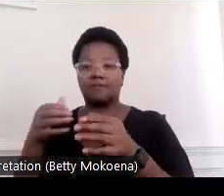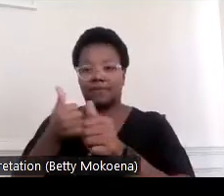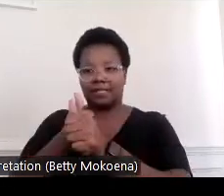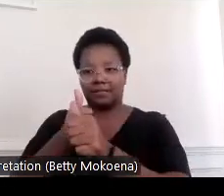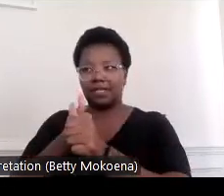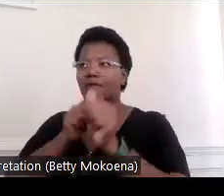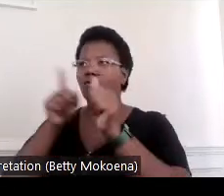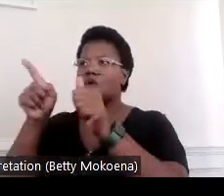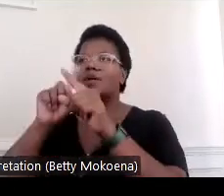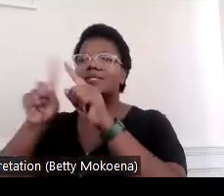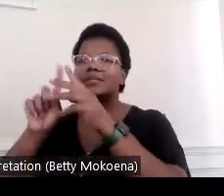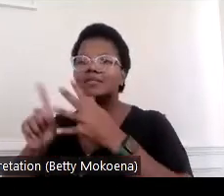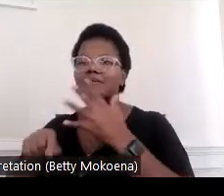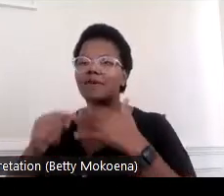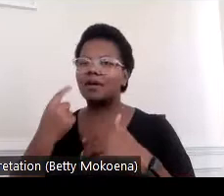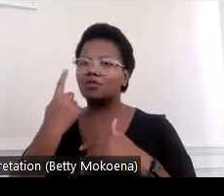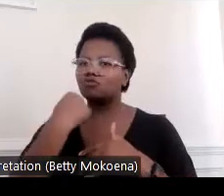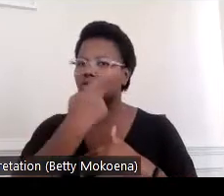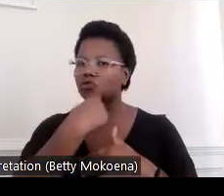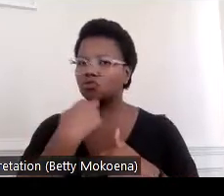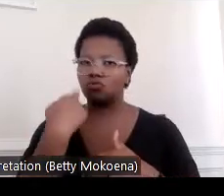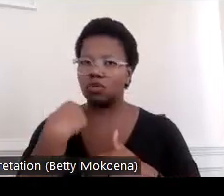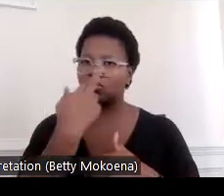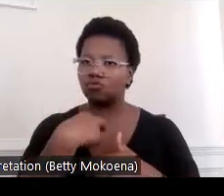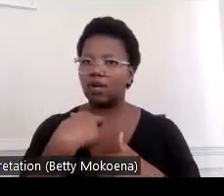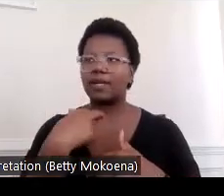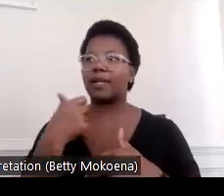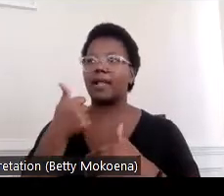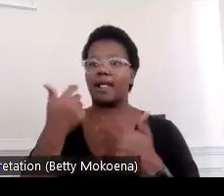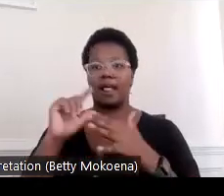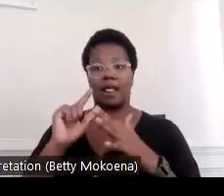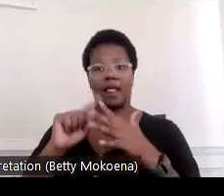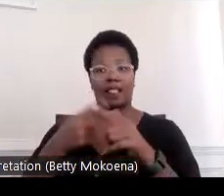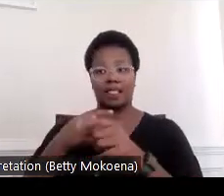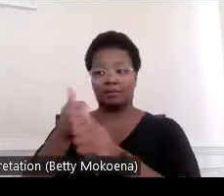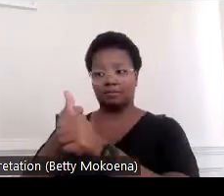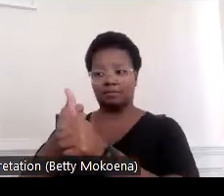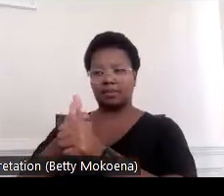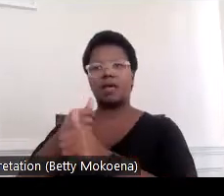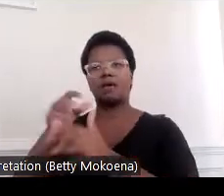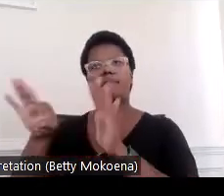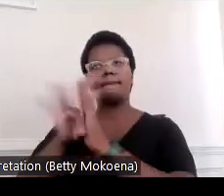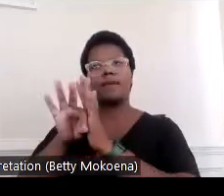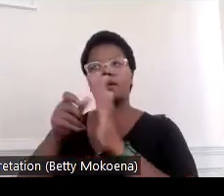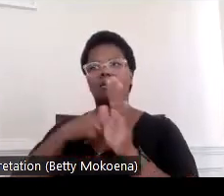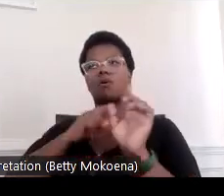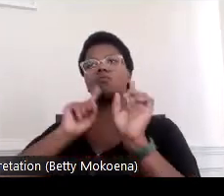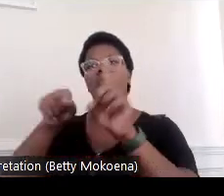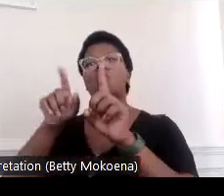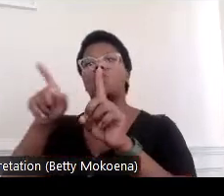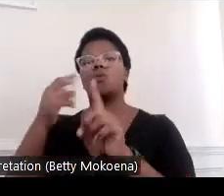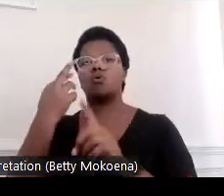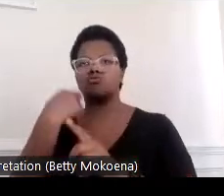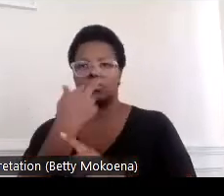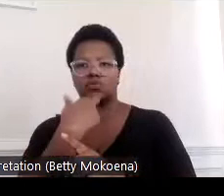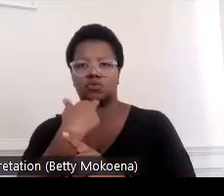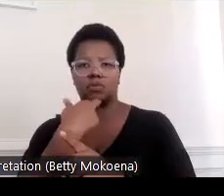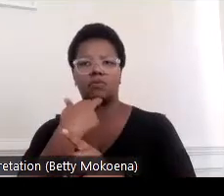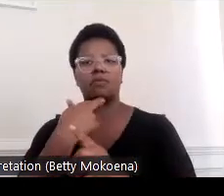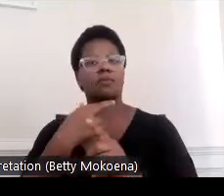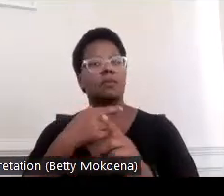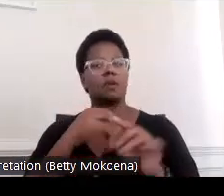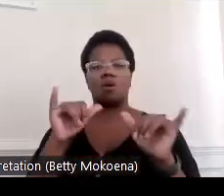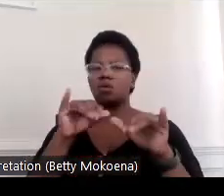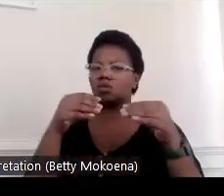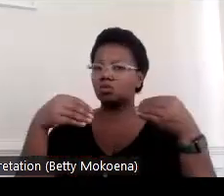las diferentes opciones por ejemplo en ese ejemplo ir a varios restaurantes sentarse ver y que elijan